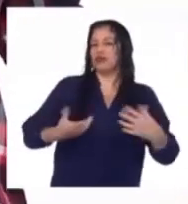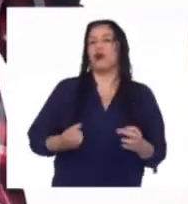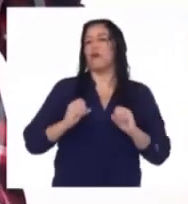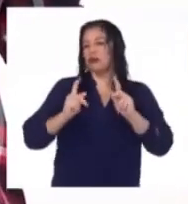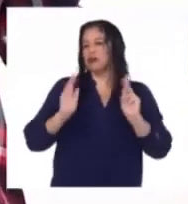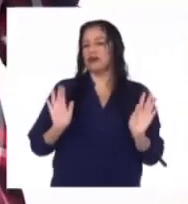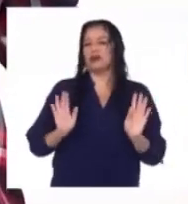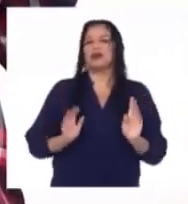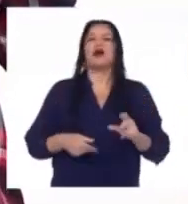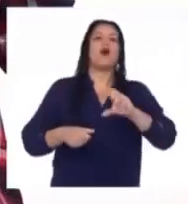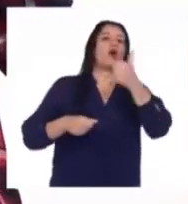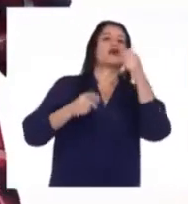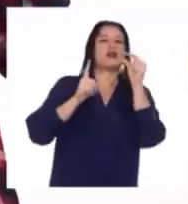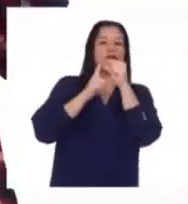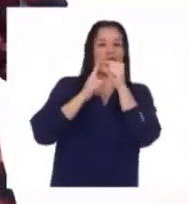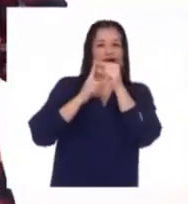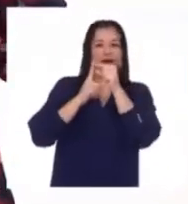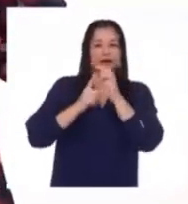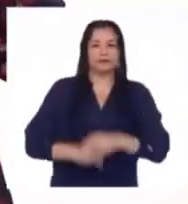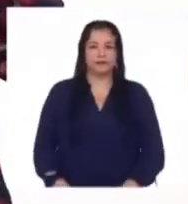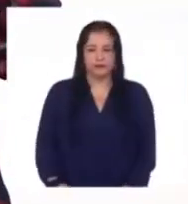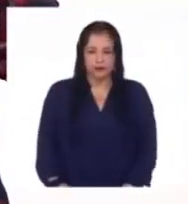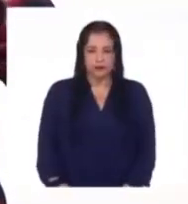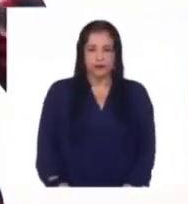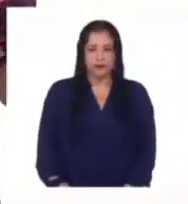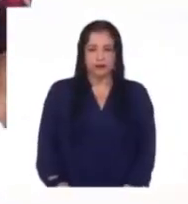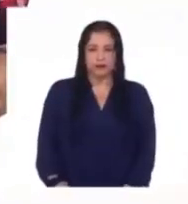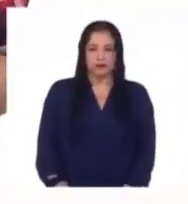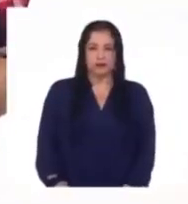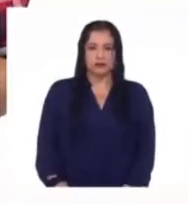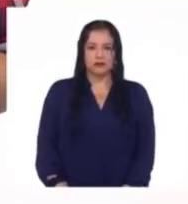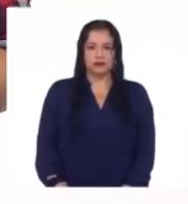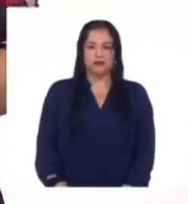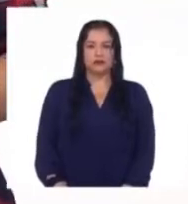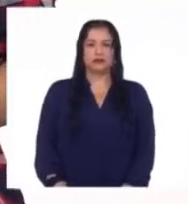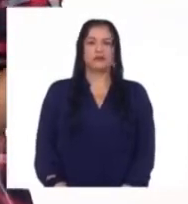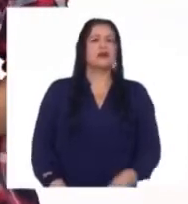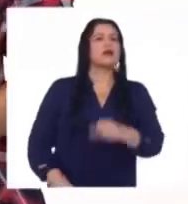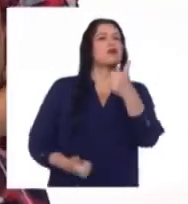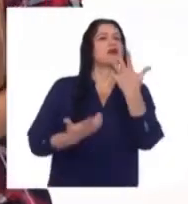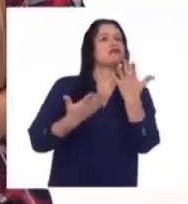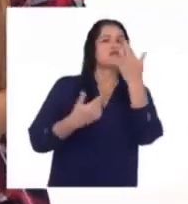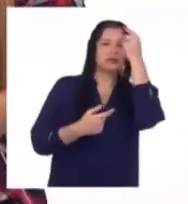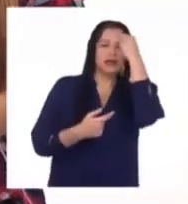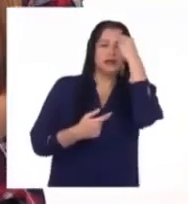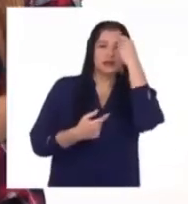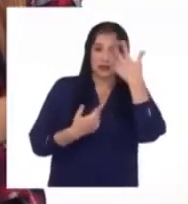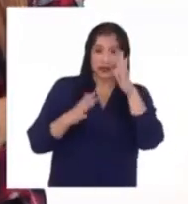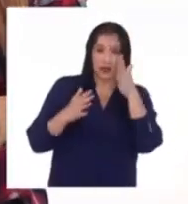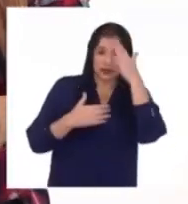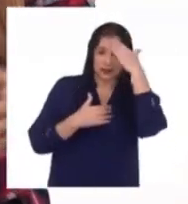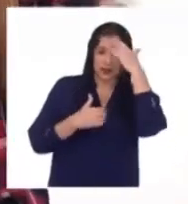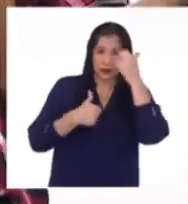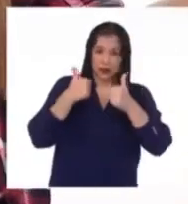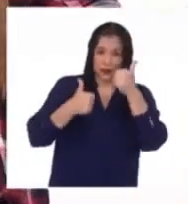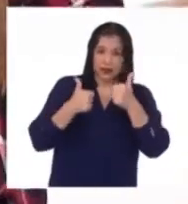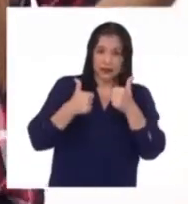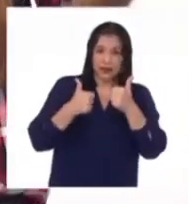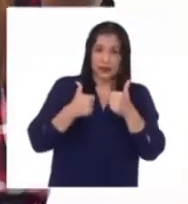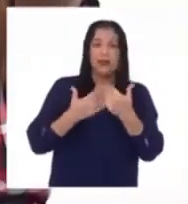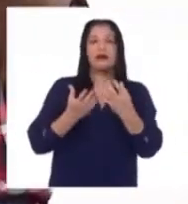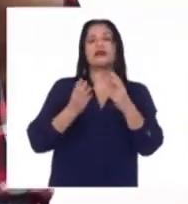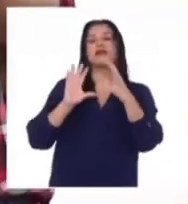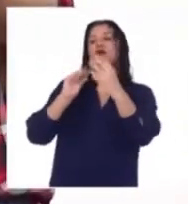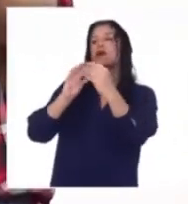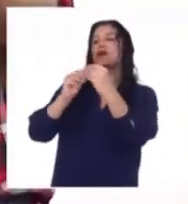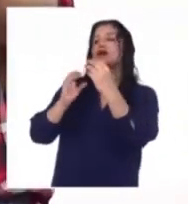Vamos a ver con la siguiente palabra. ¿Qué ven? ¿Cuál sería? ¿Ya la tienen? A ver, conversen